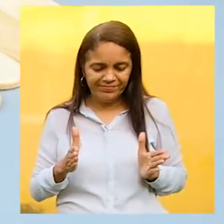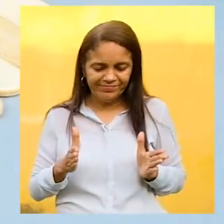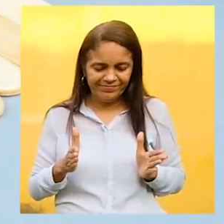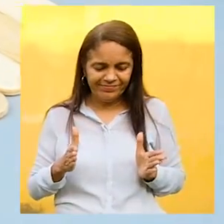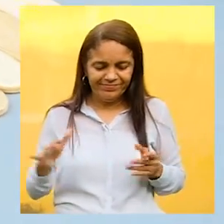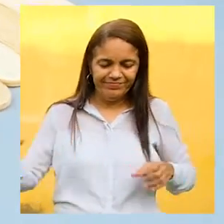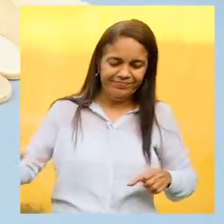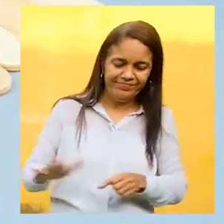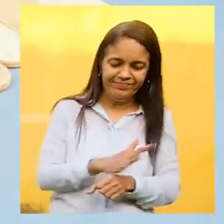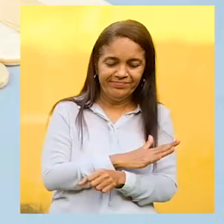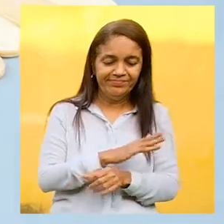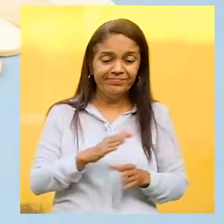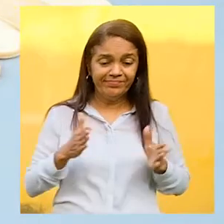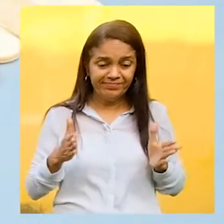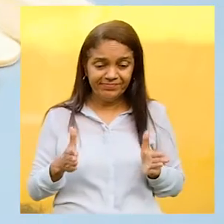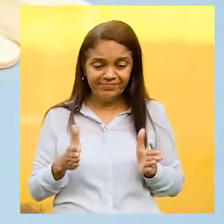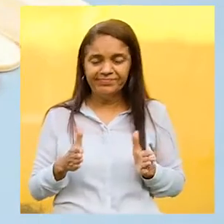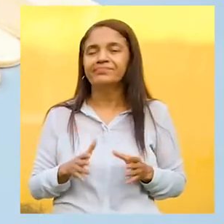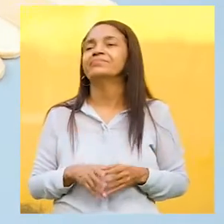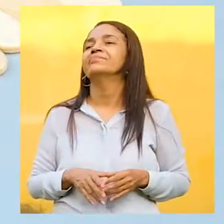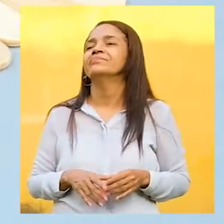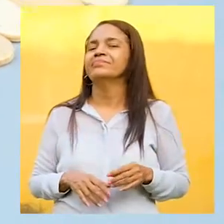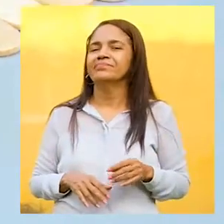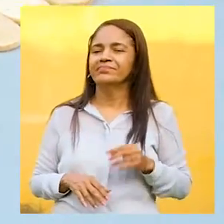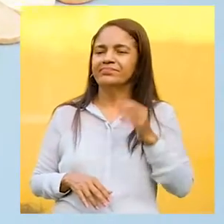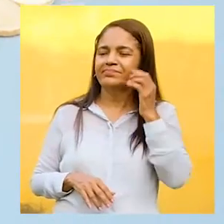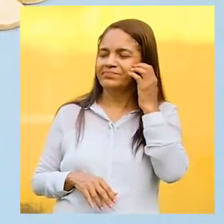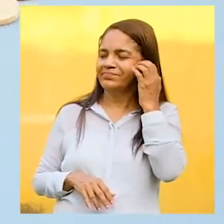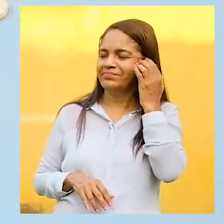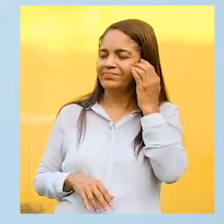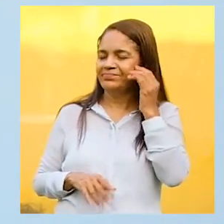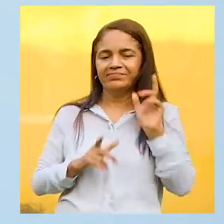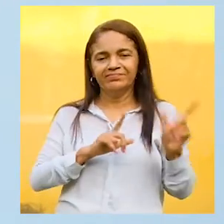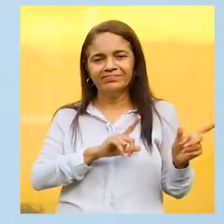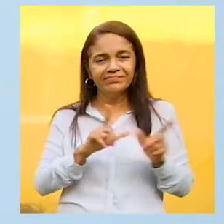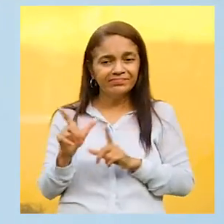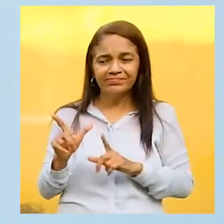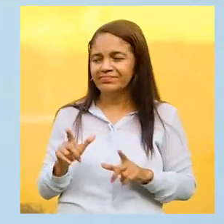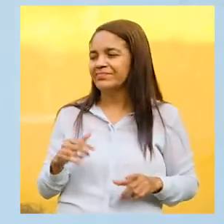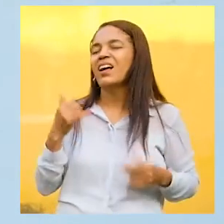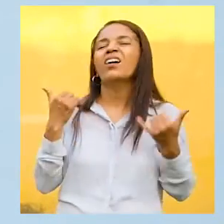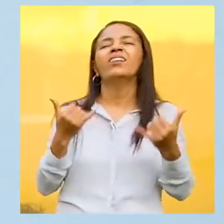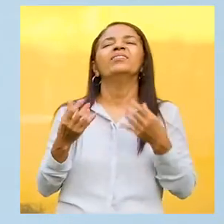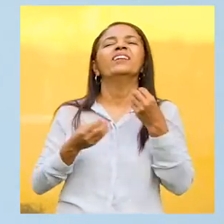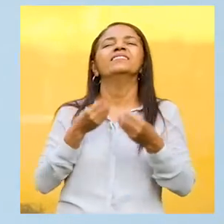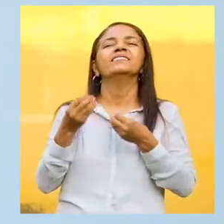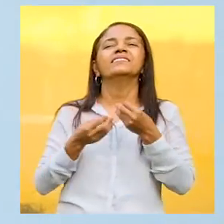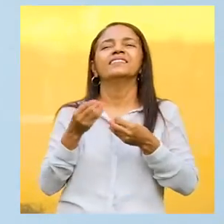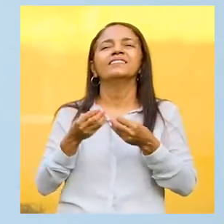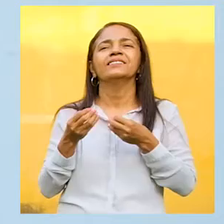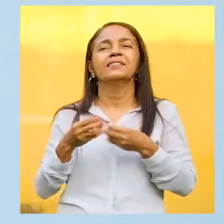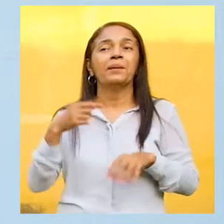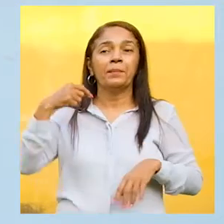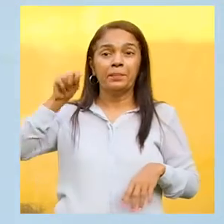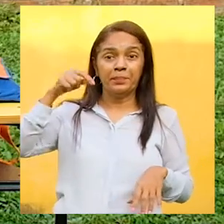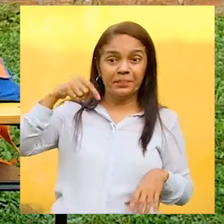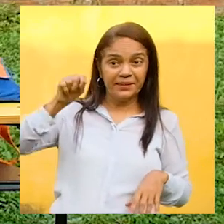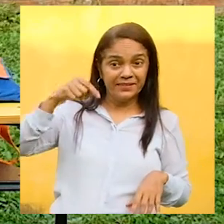palito del otro extremo. Muy bien, ya los tenemos. Ahora vamos a tomar